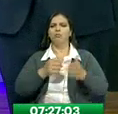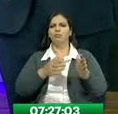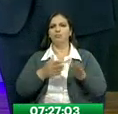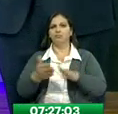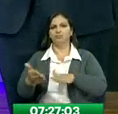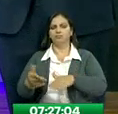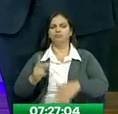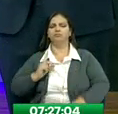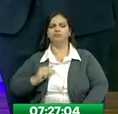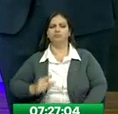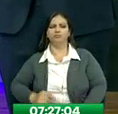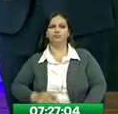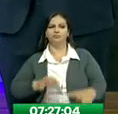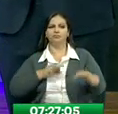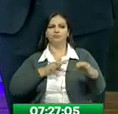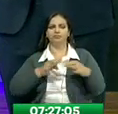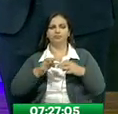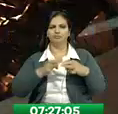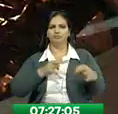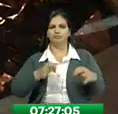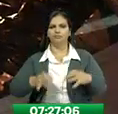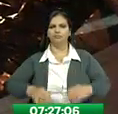los detalles.